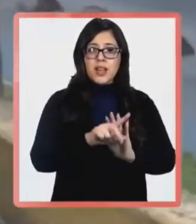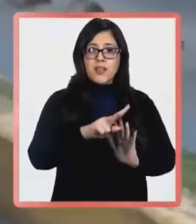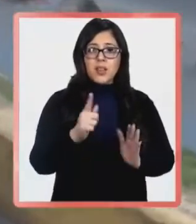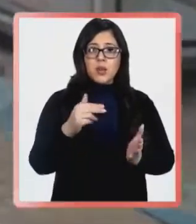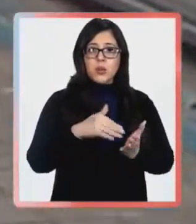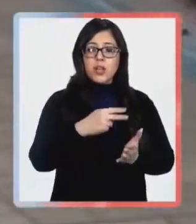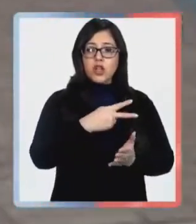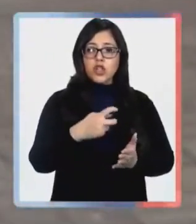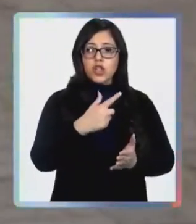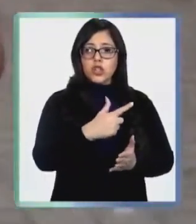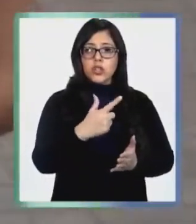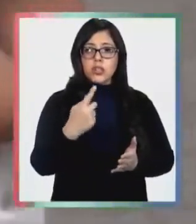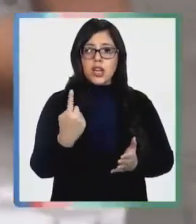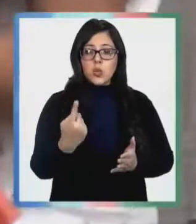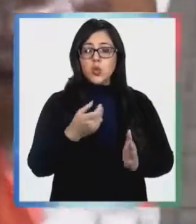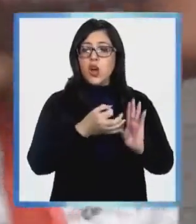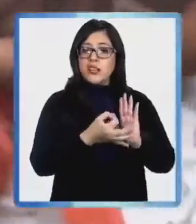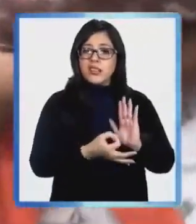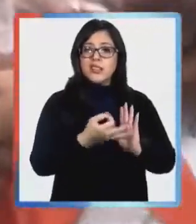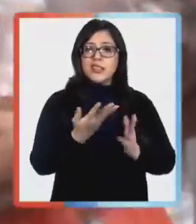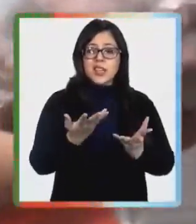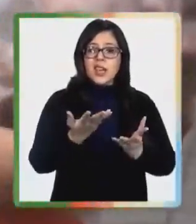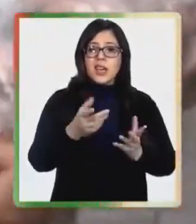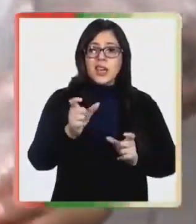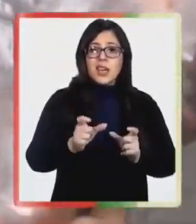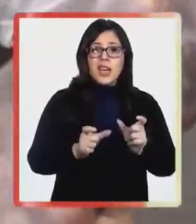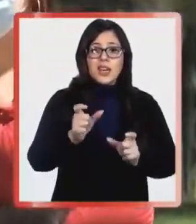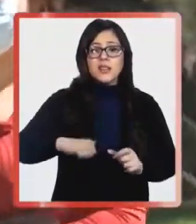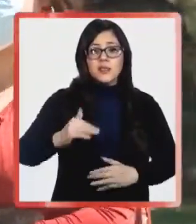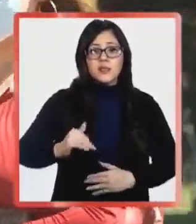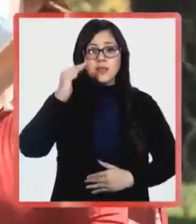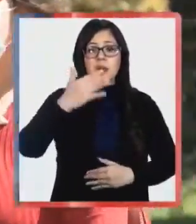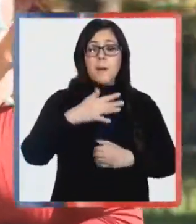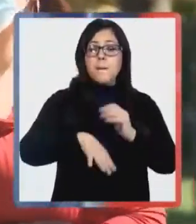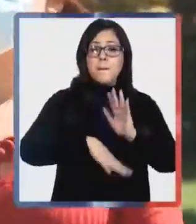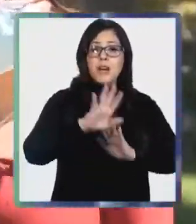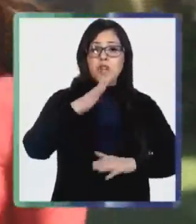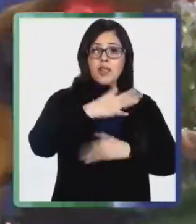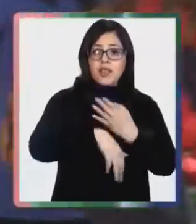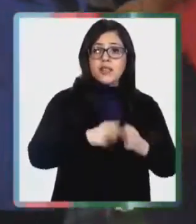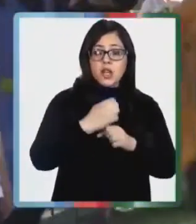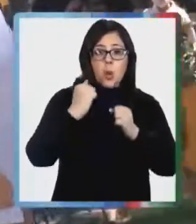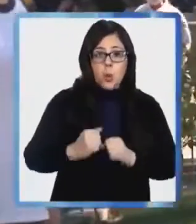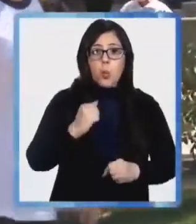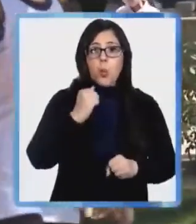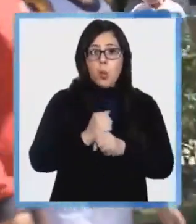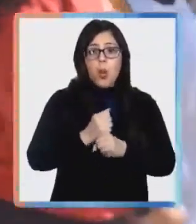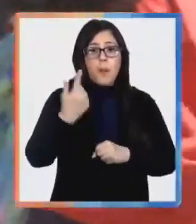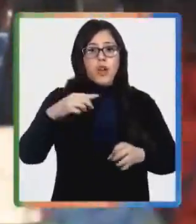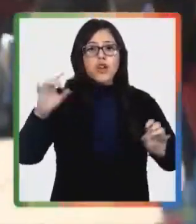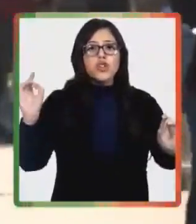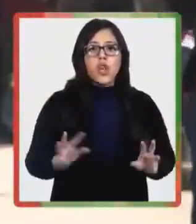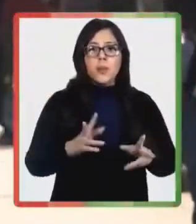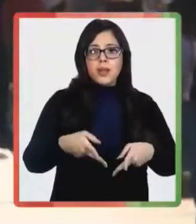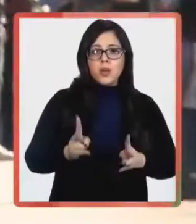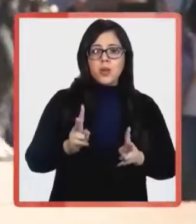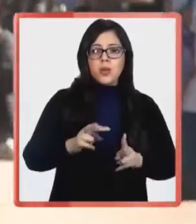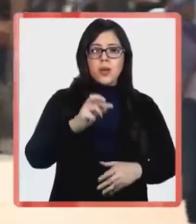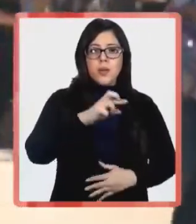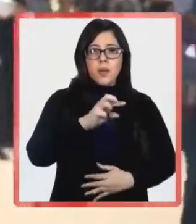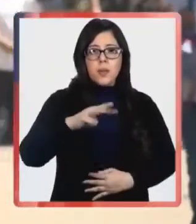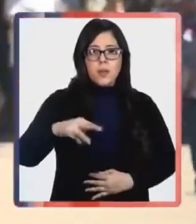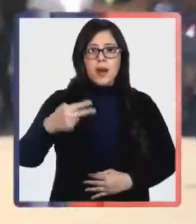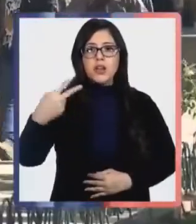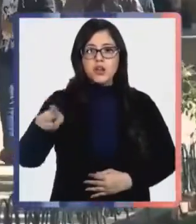la ley 21.271 establece que los adolescentes mayores de 15 años pueden trabajar siempre y